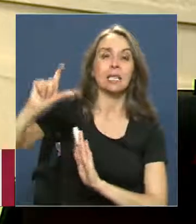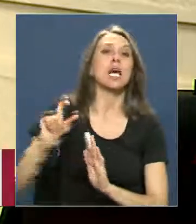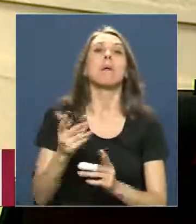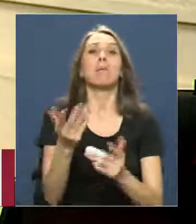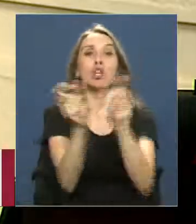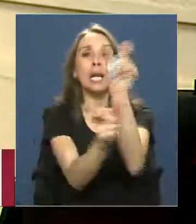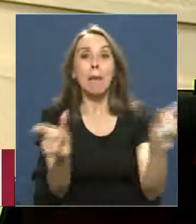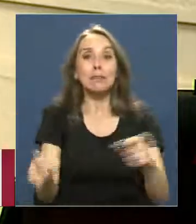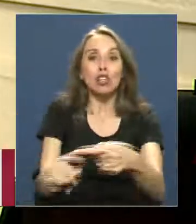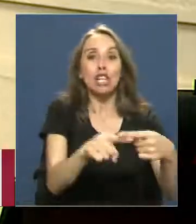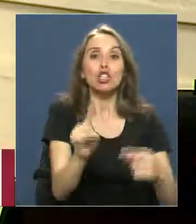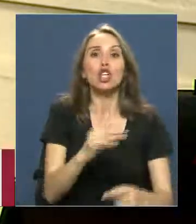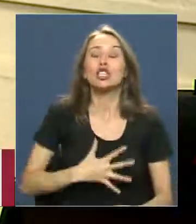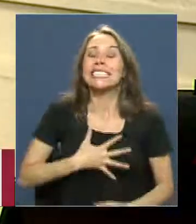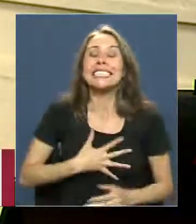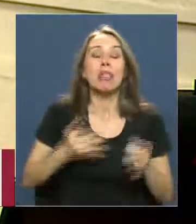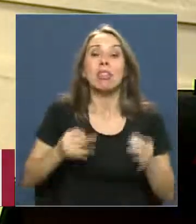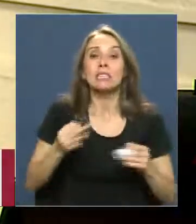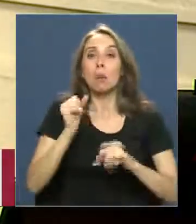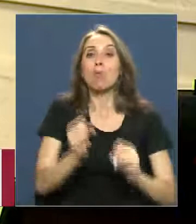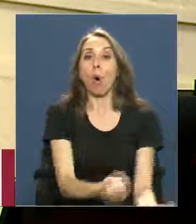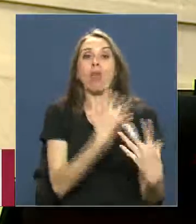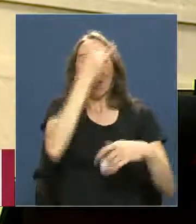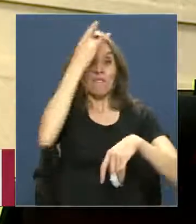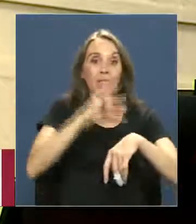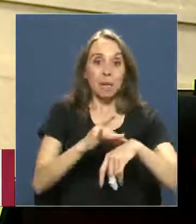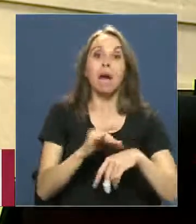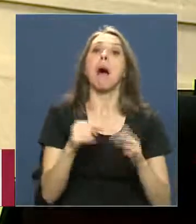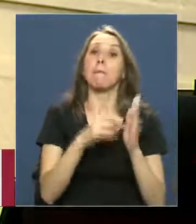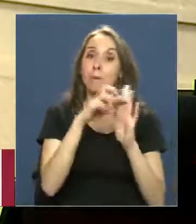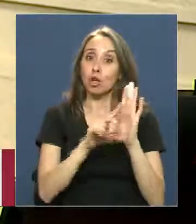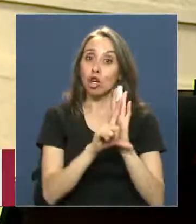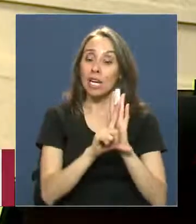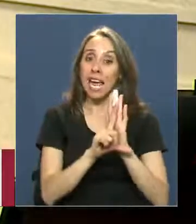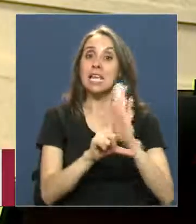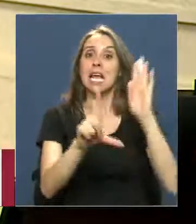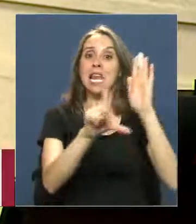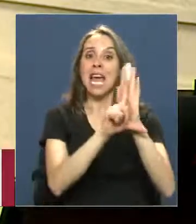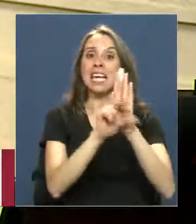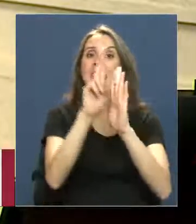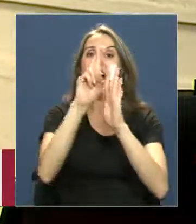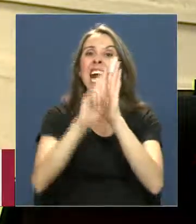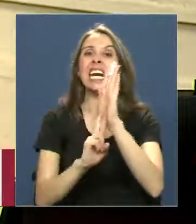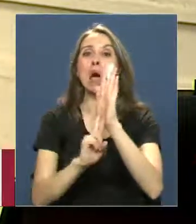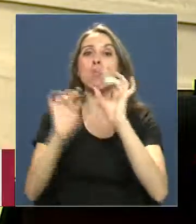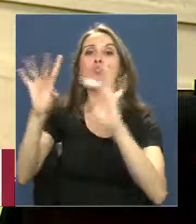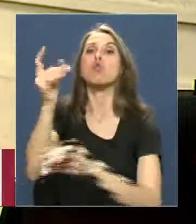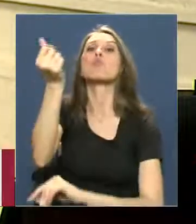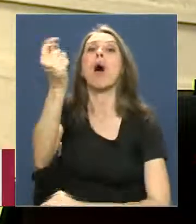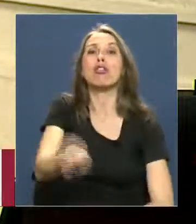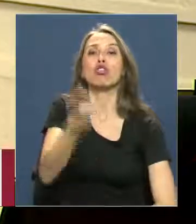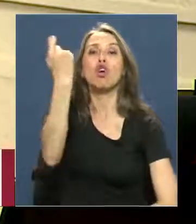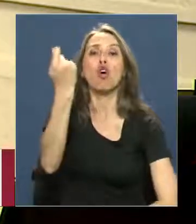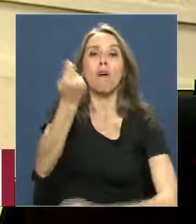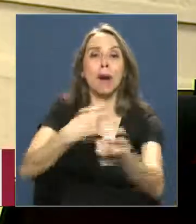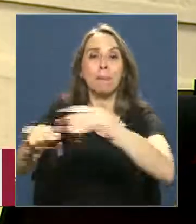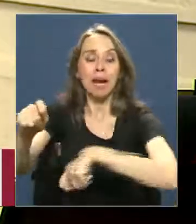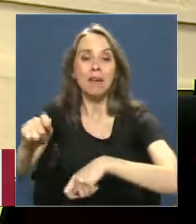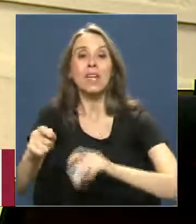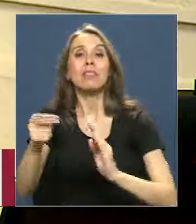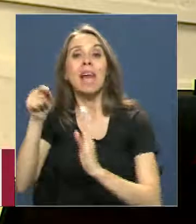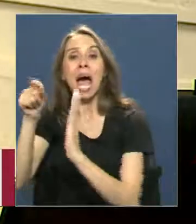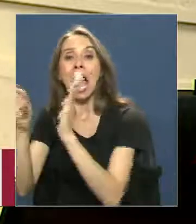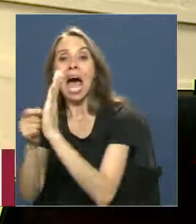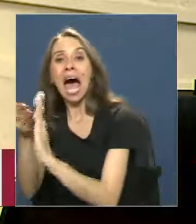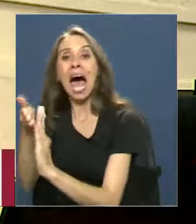inseguridad social. Lo que estamos haciendo con este proyecto es regular el precio de manera incluso retroactiva al momento de la declaratoria de